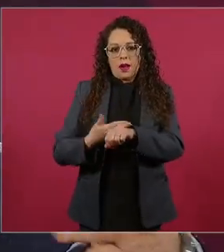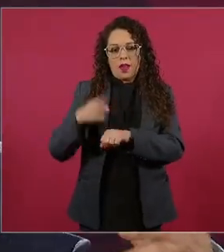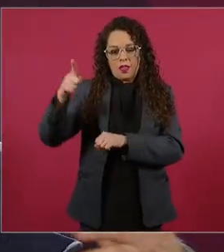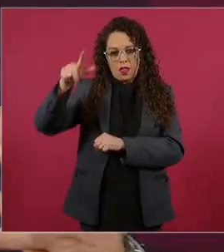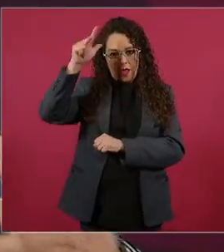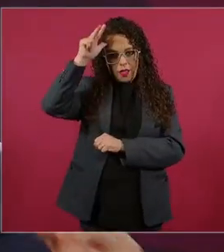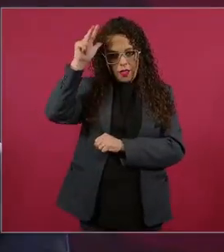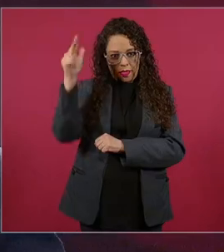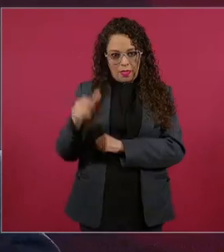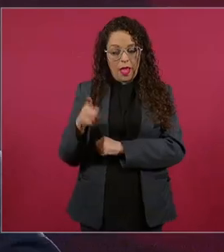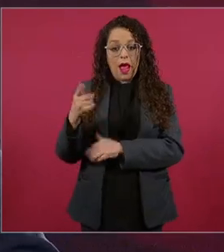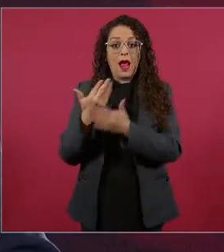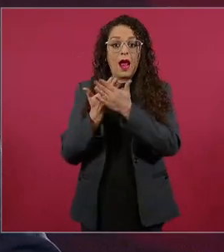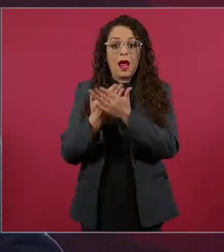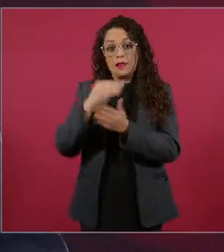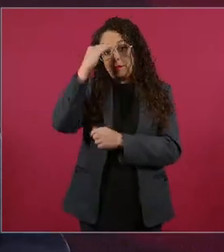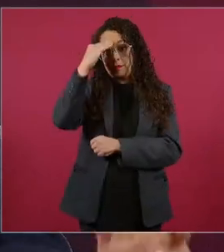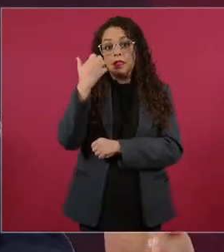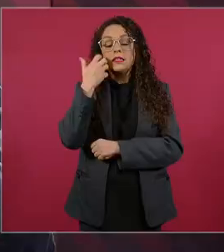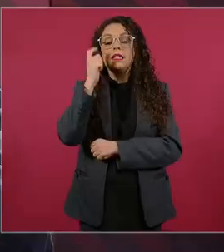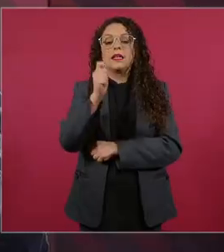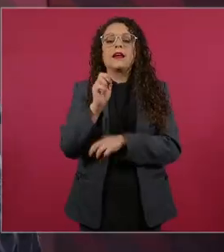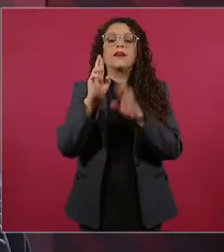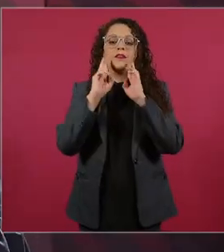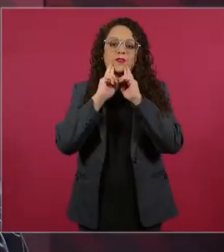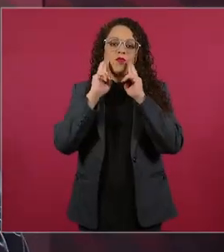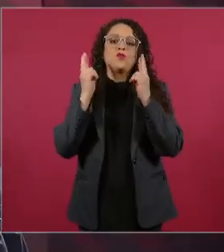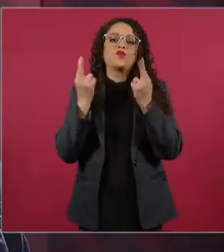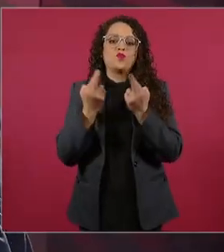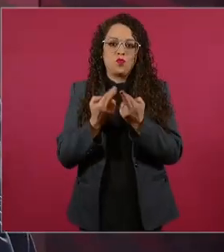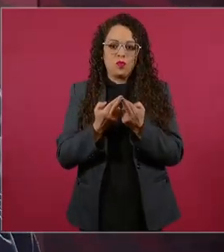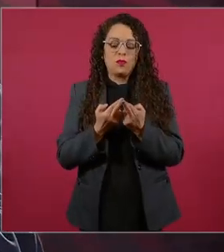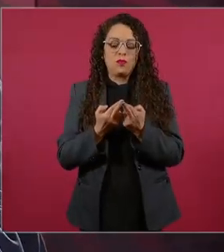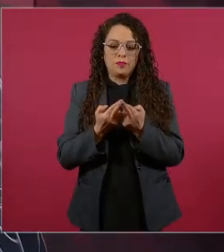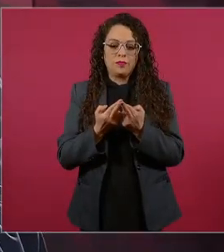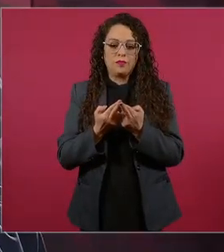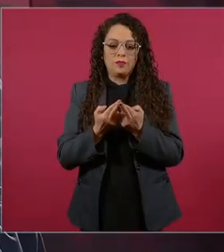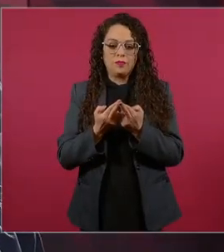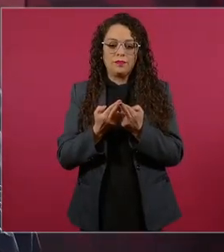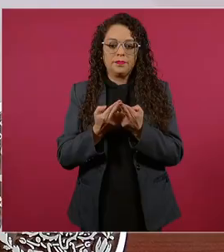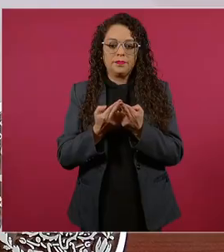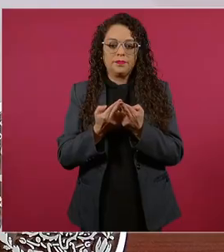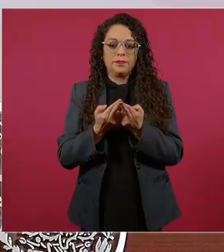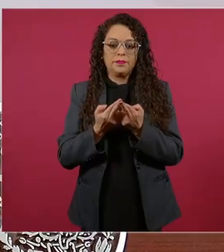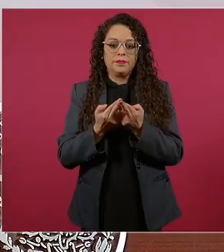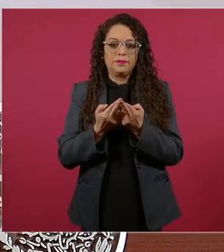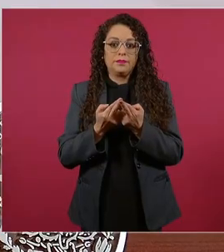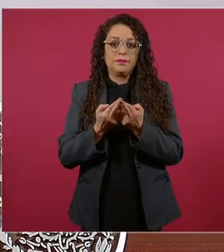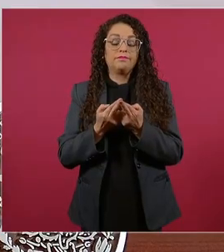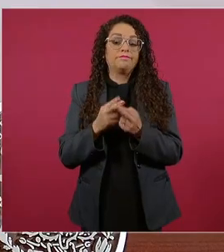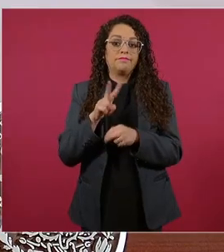en reunirse, porque la verdad se le tiene que dar trato